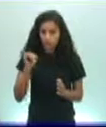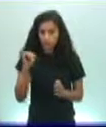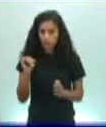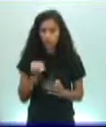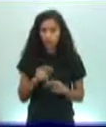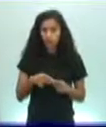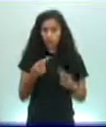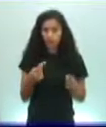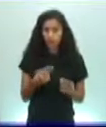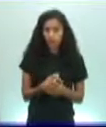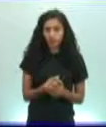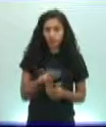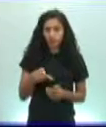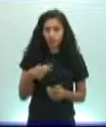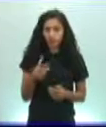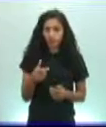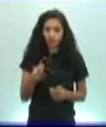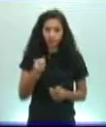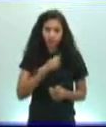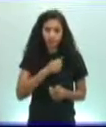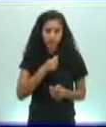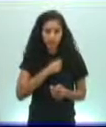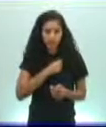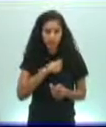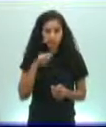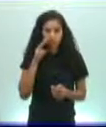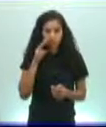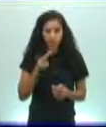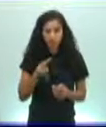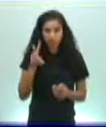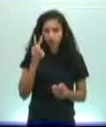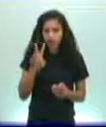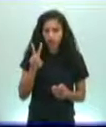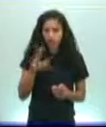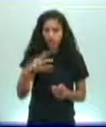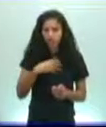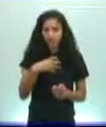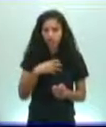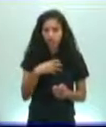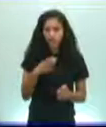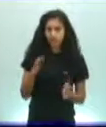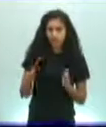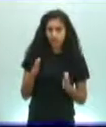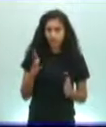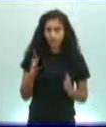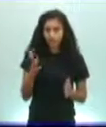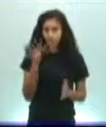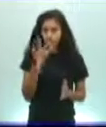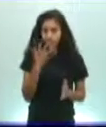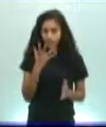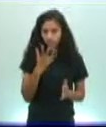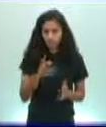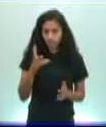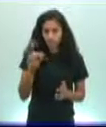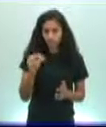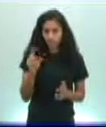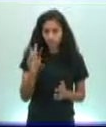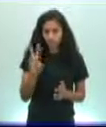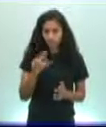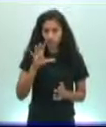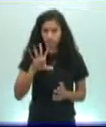Por tanto, cuando querramos hallar su cuadrado, tiene que estar entre los cuadrados de estos dos